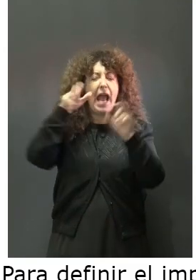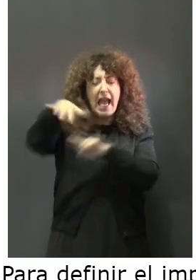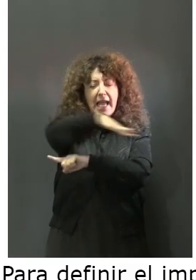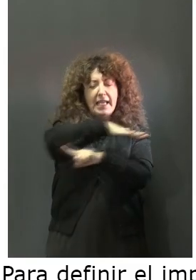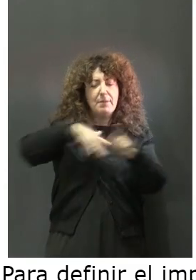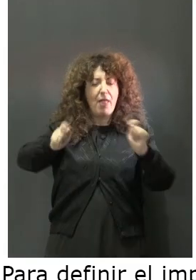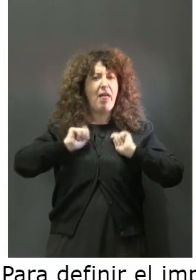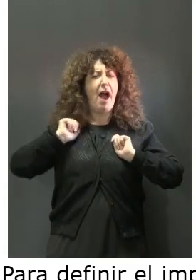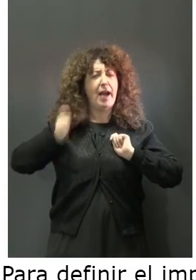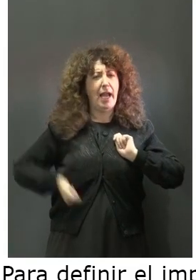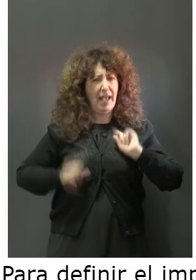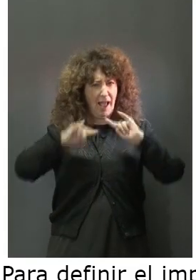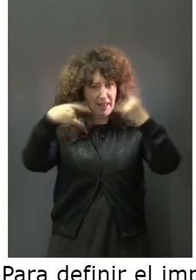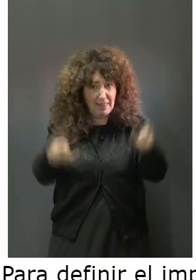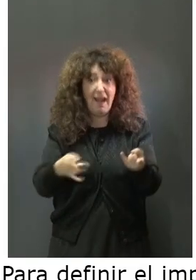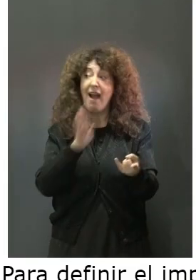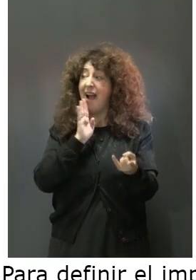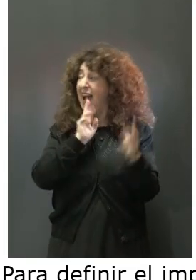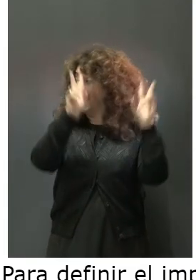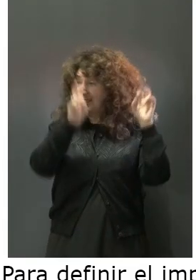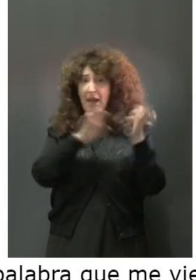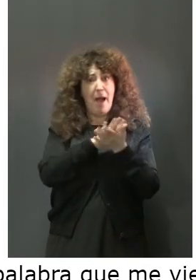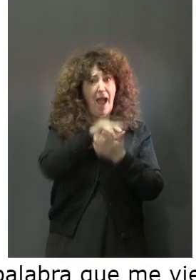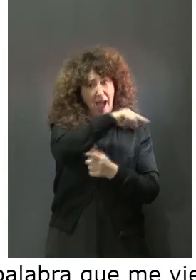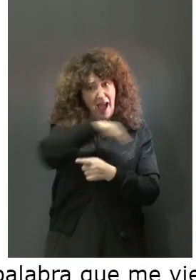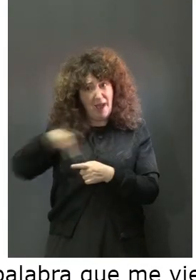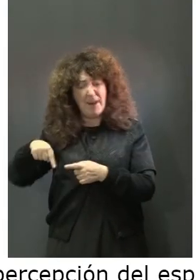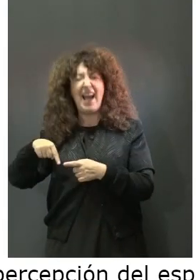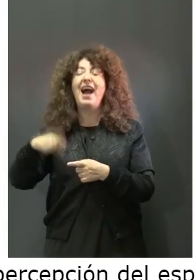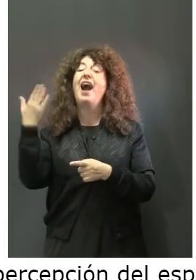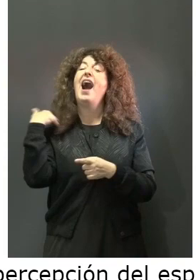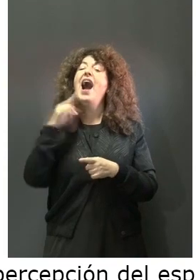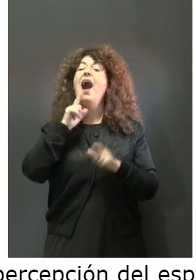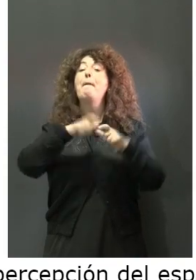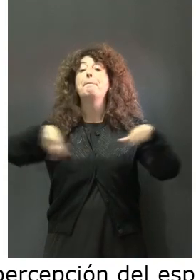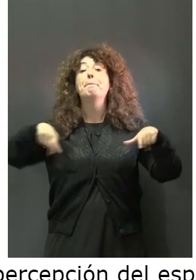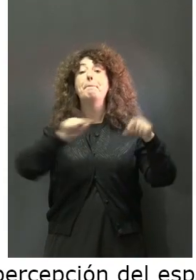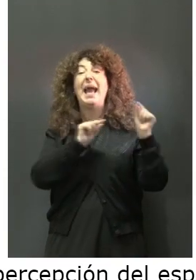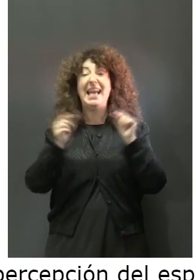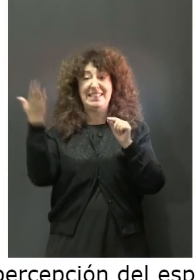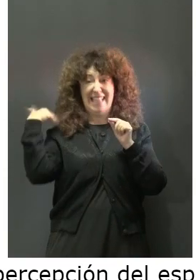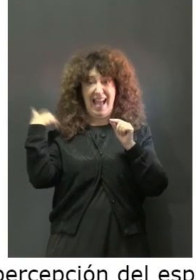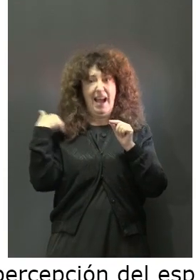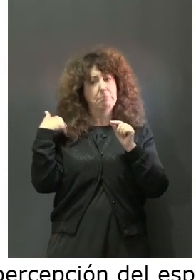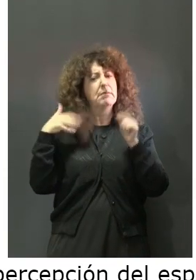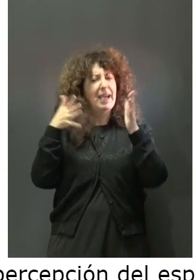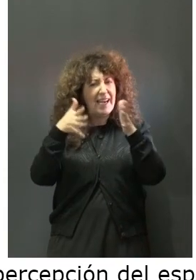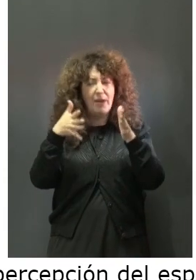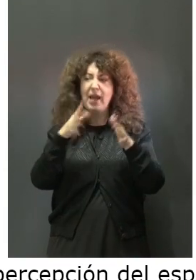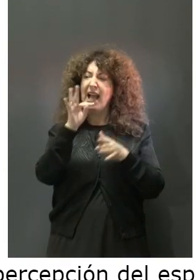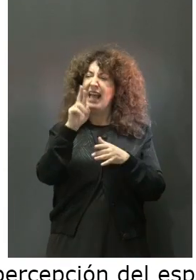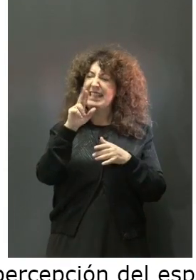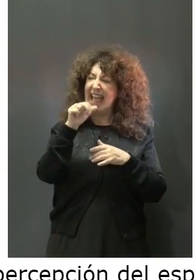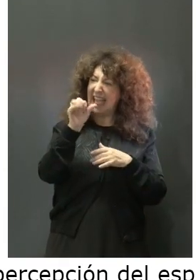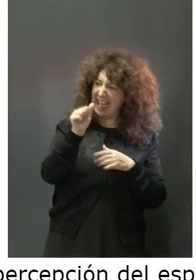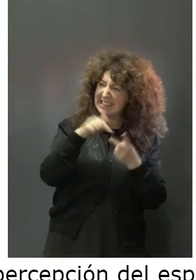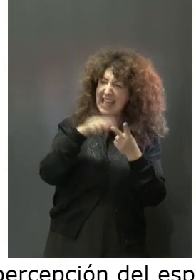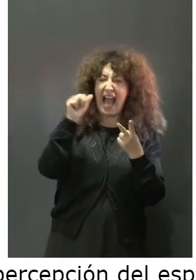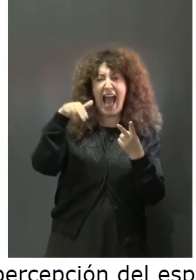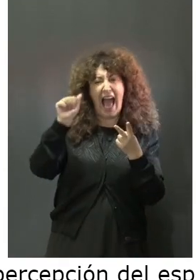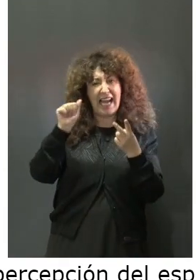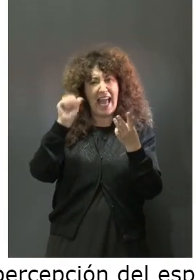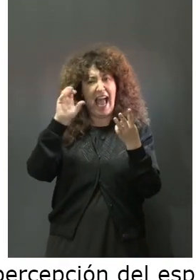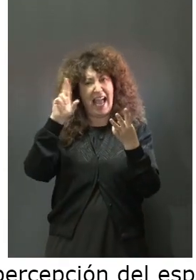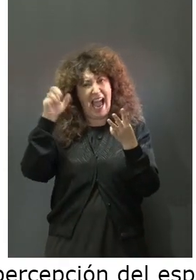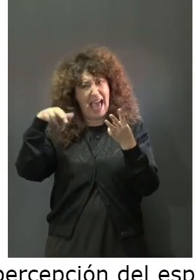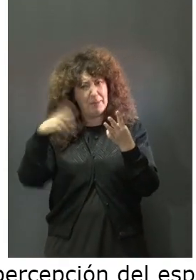espacio. Y este tema lo hemos hablado antes, lo han hablado antes en la mesa anterior, que os recomiendo, ¿no? Teresa, Ana y Carmen lo han puesto sobre la mesa y